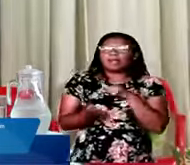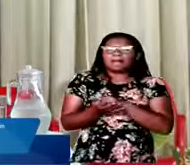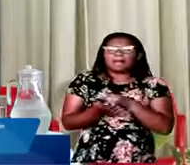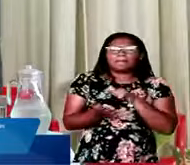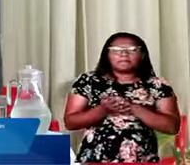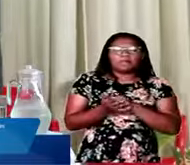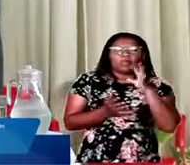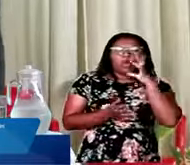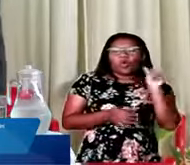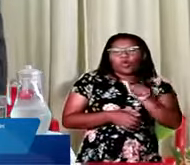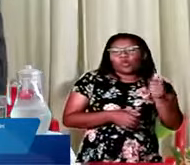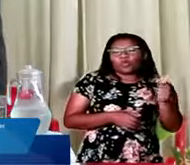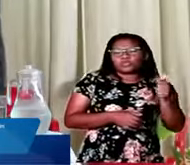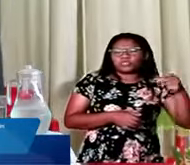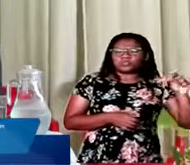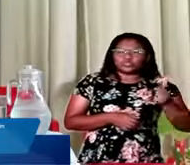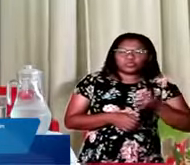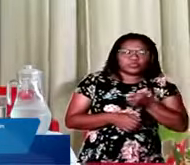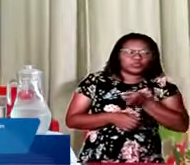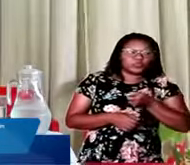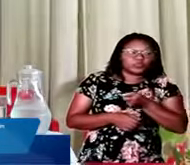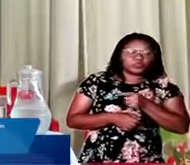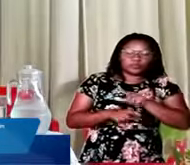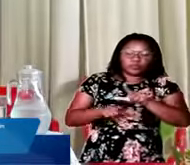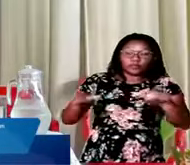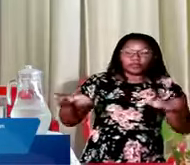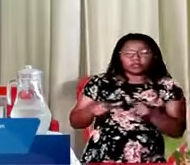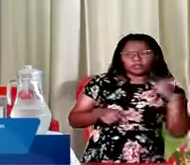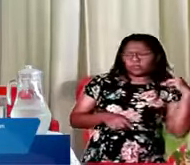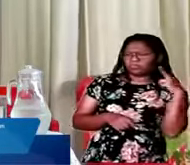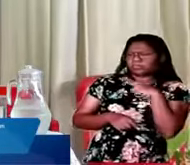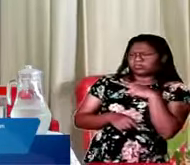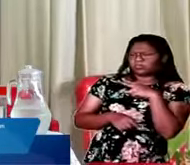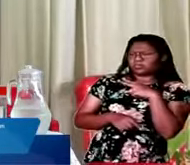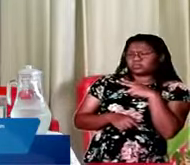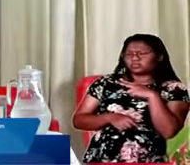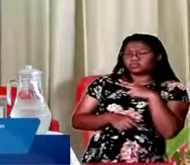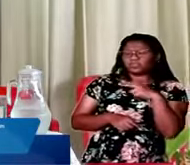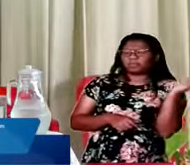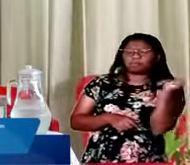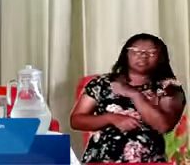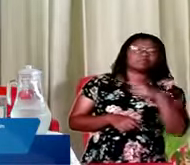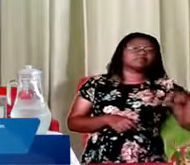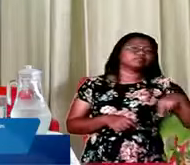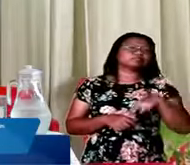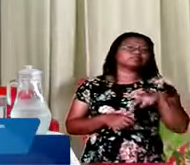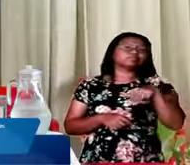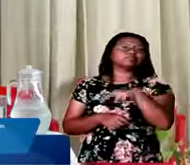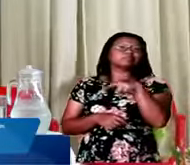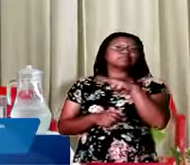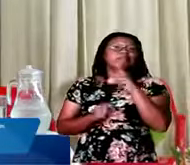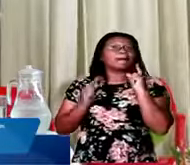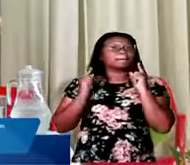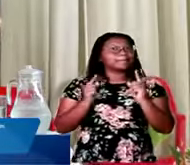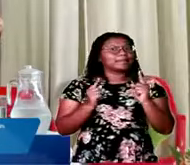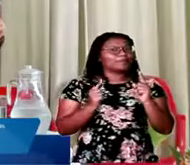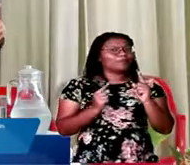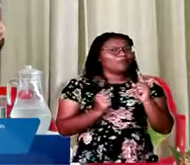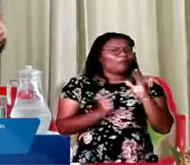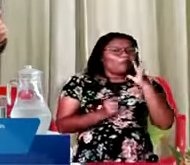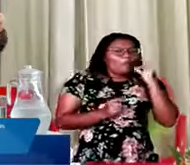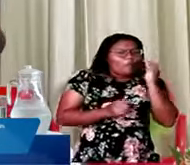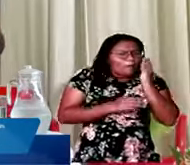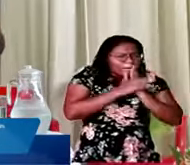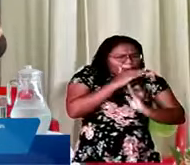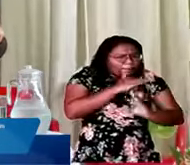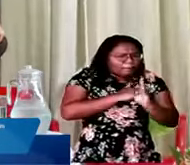levita, llegando cerca de aquel lugar y viéndole, pasó de largo. Pero un samaritano que